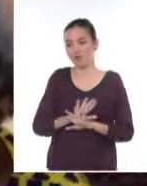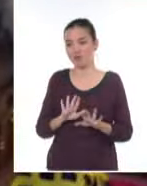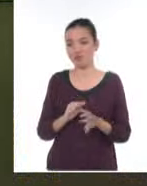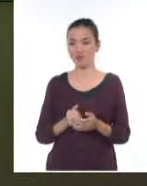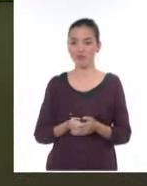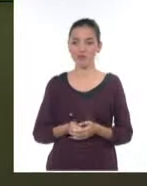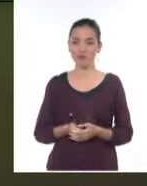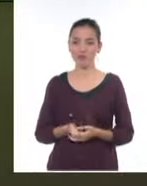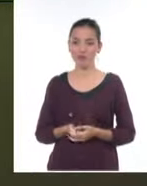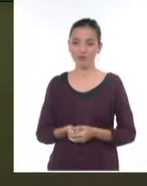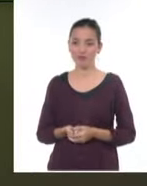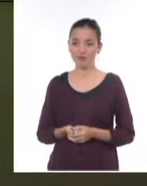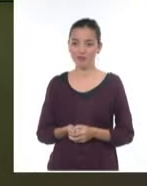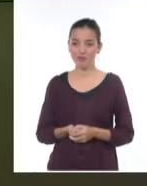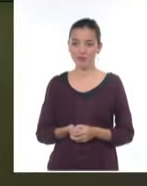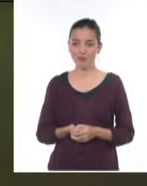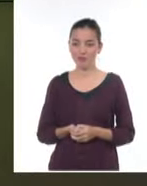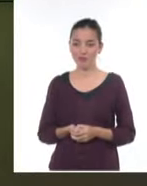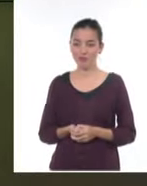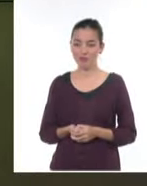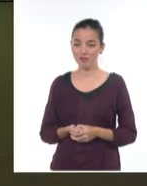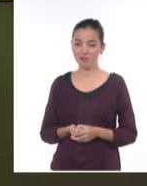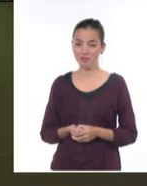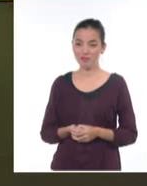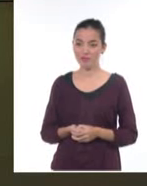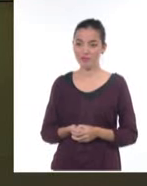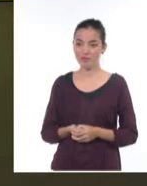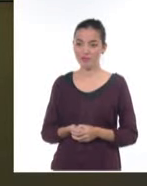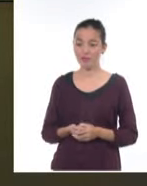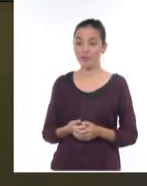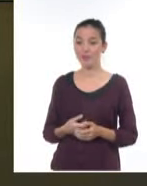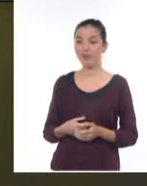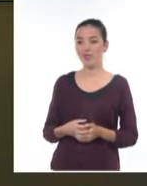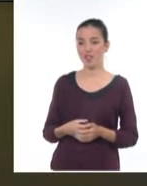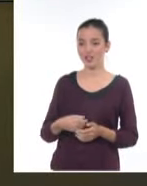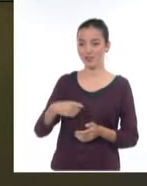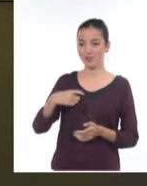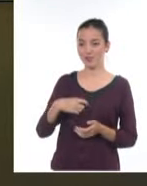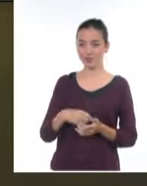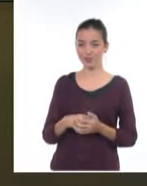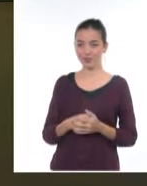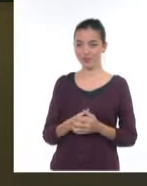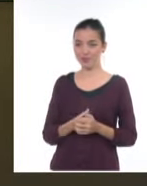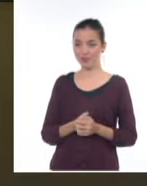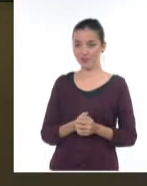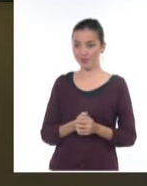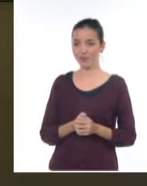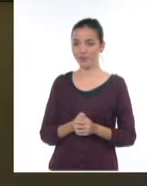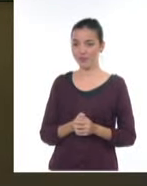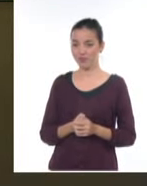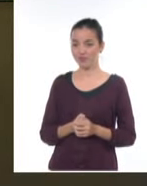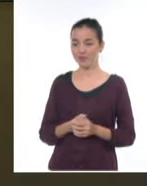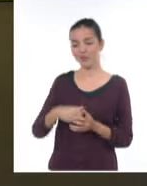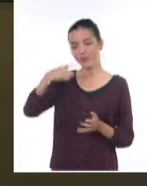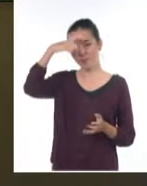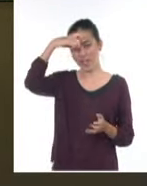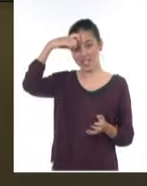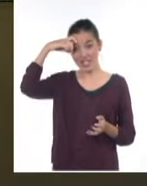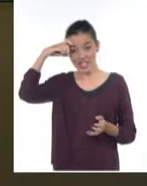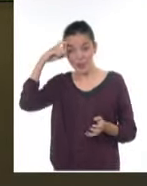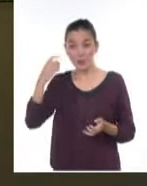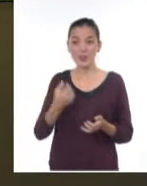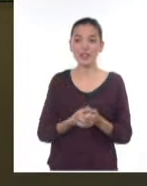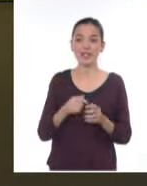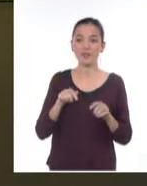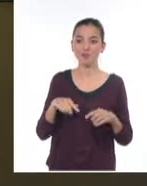Noticias. Santi Spíritus acogerá en los meses de verano la edición 30 de la Cruzada Teatral por la Ruta del Che